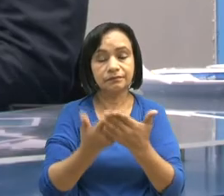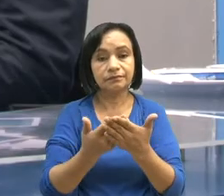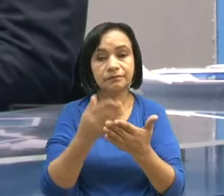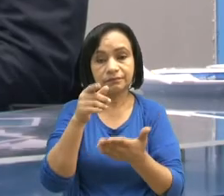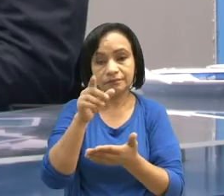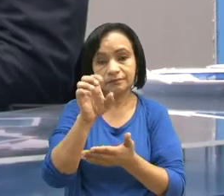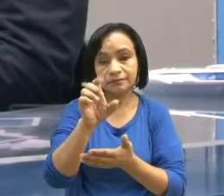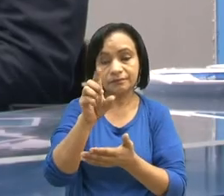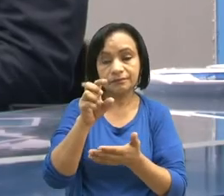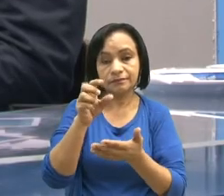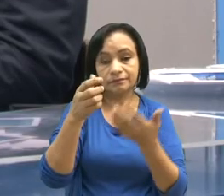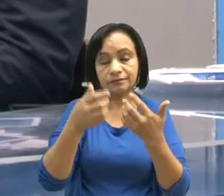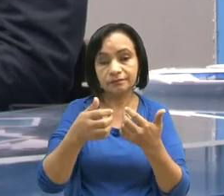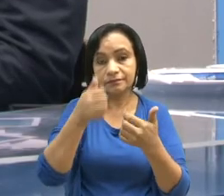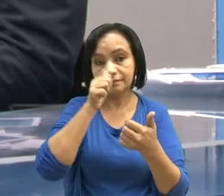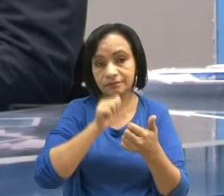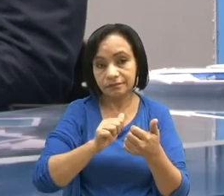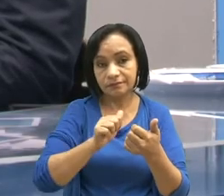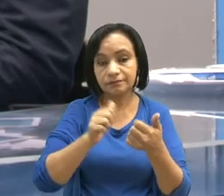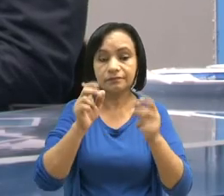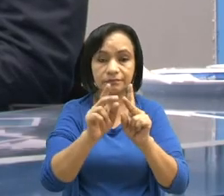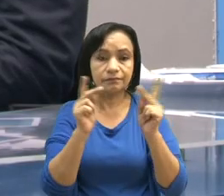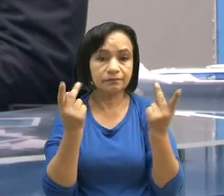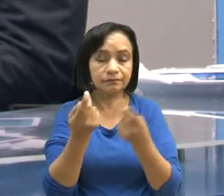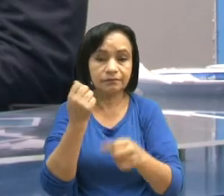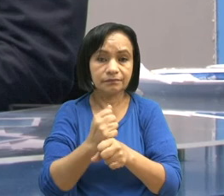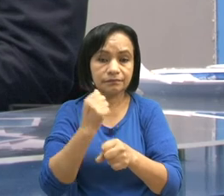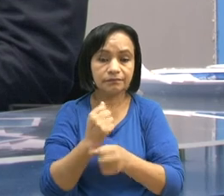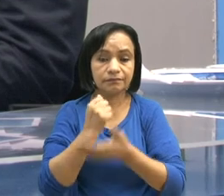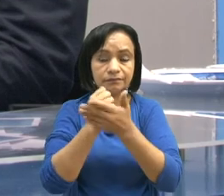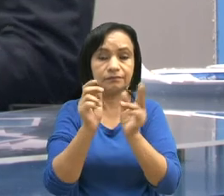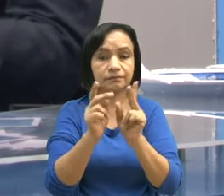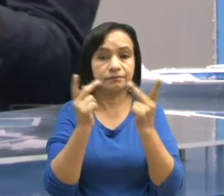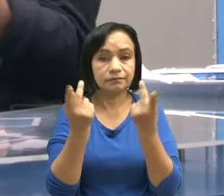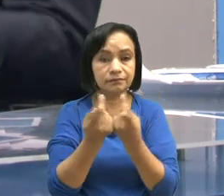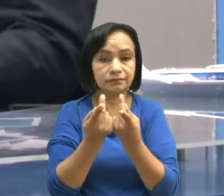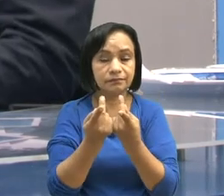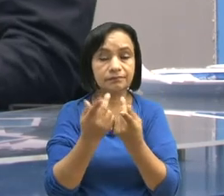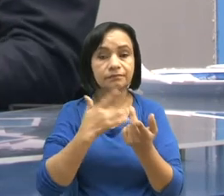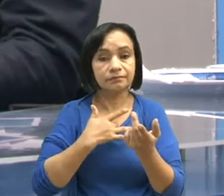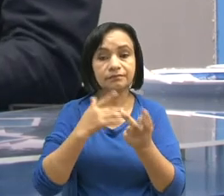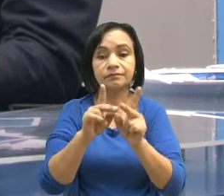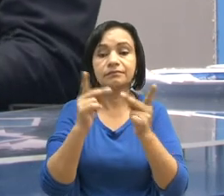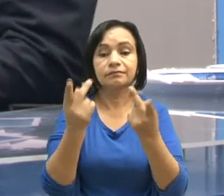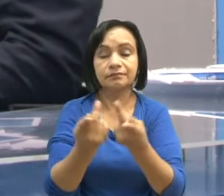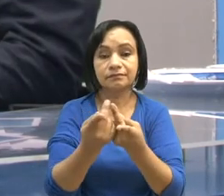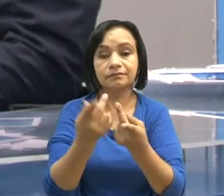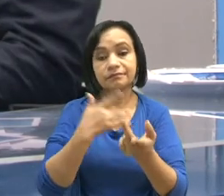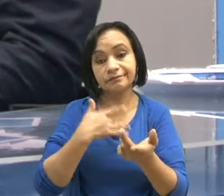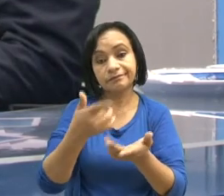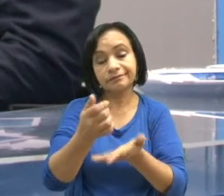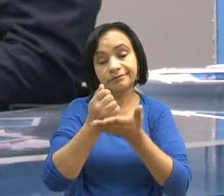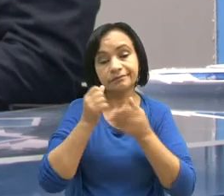¿verdad? Enacal es una empresa del pueblo y trabaja para eso, y por ser del pueblo también necesitamos del pueblo también